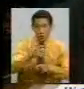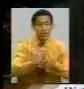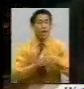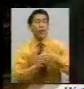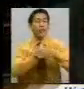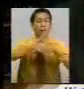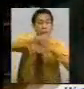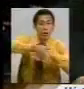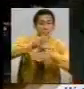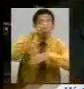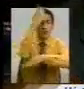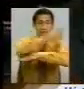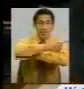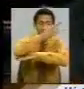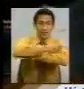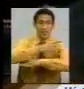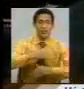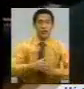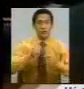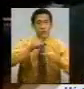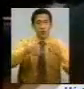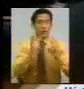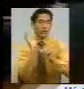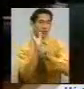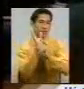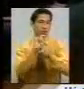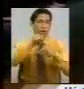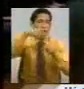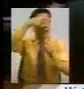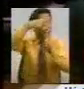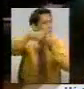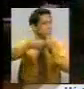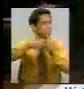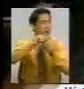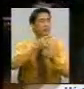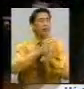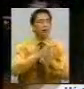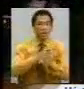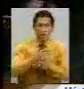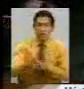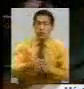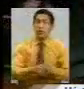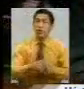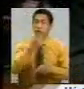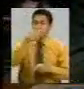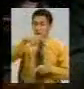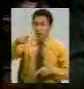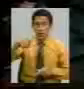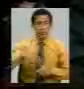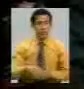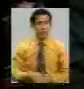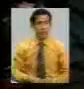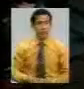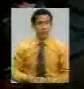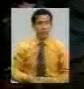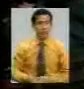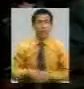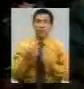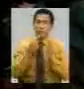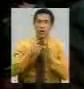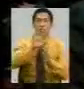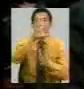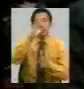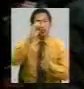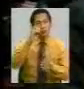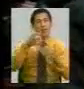después de los 10 días posteriores al mes que le topó. El caso de aquellos que diría... Hablamos de los 50 dólares de... De los